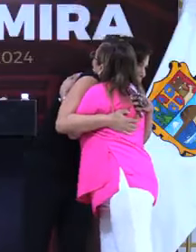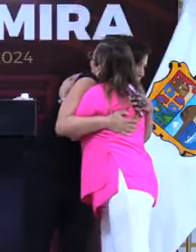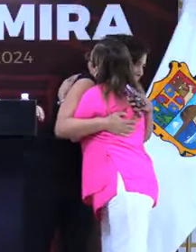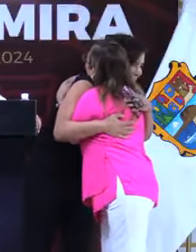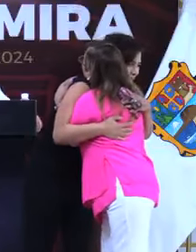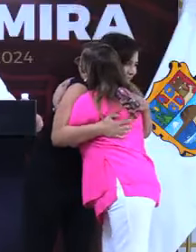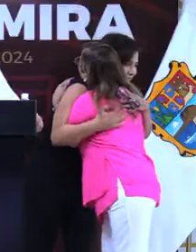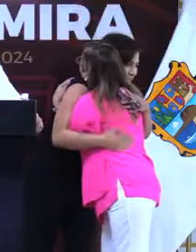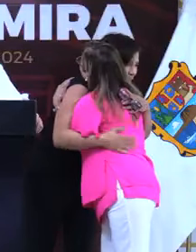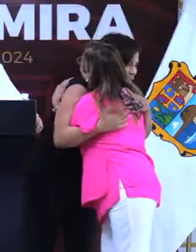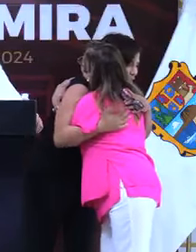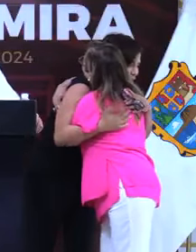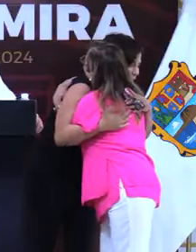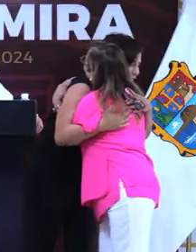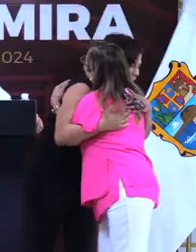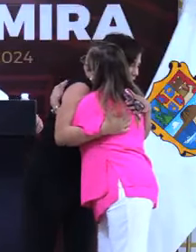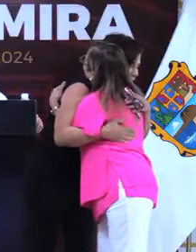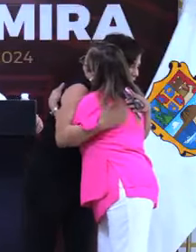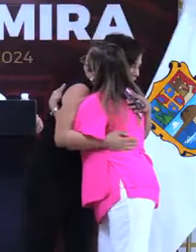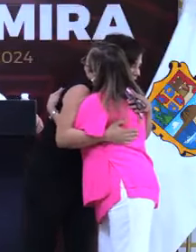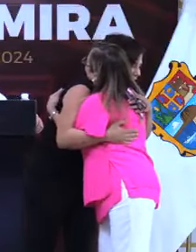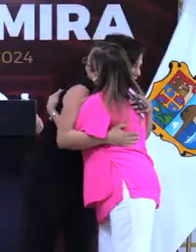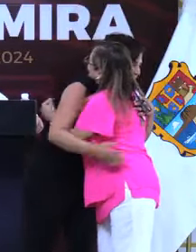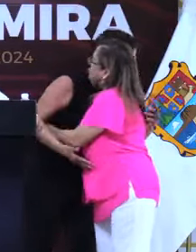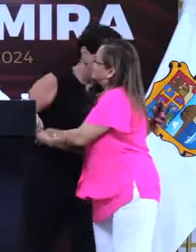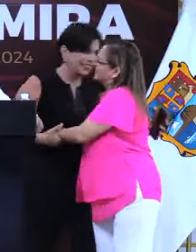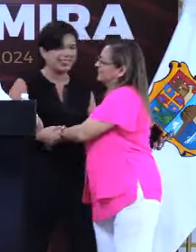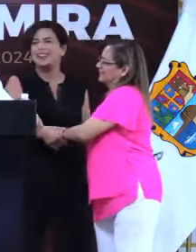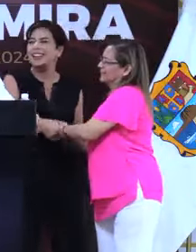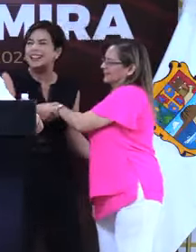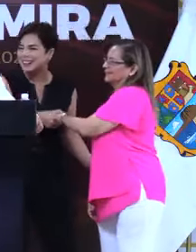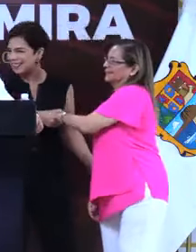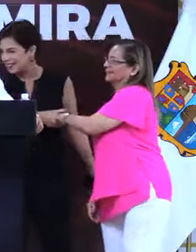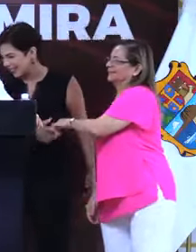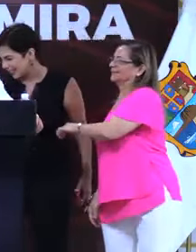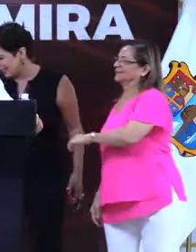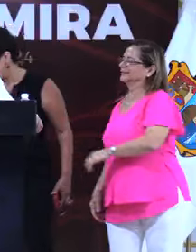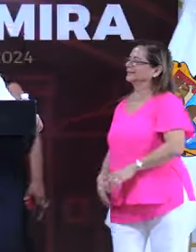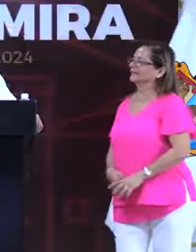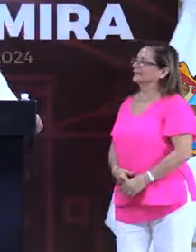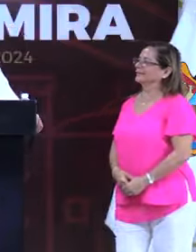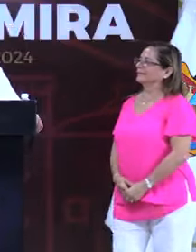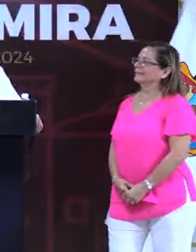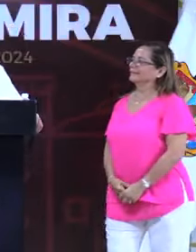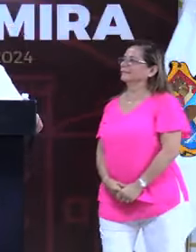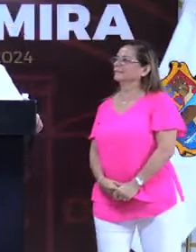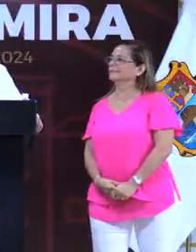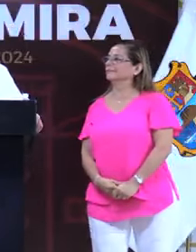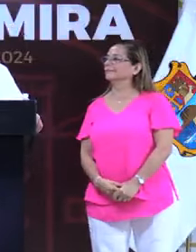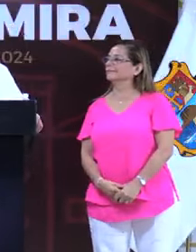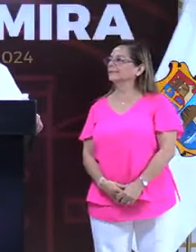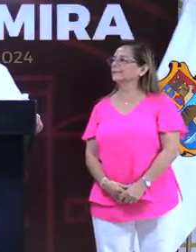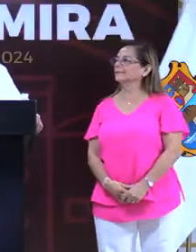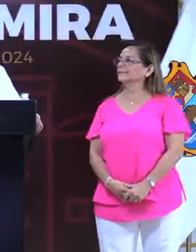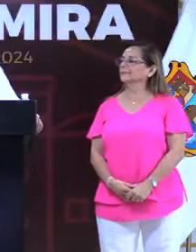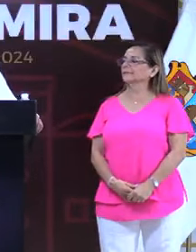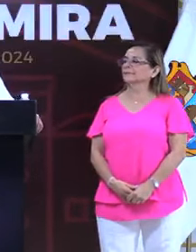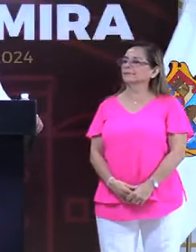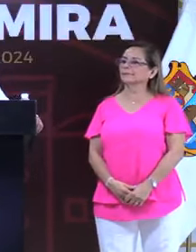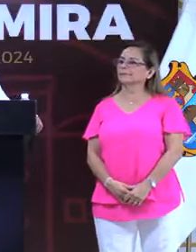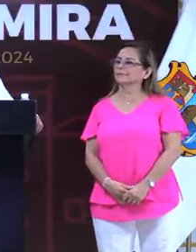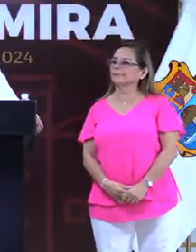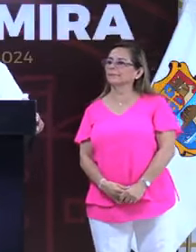vamos a becar a estos 30 niños. Ya estamos viéndolo. Le encargué a Claudia Fernández que nos ayudara con el tema. Pero también tenemos una coordinación médica en